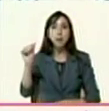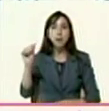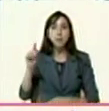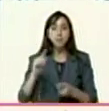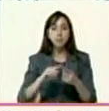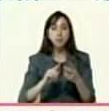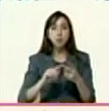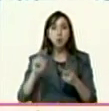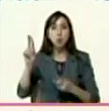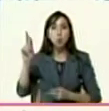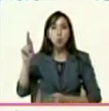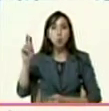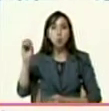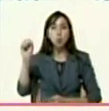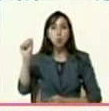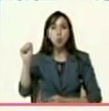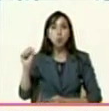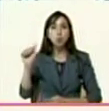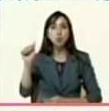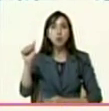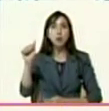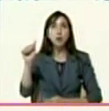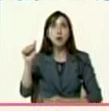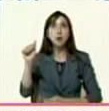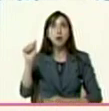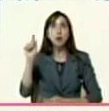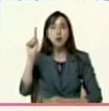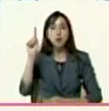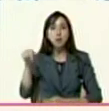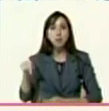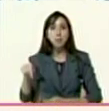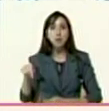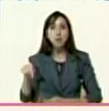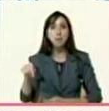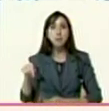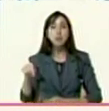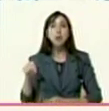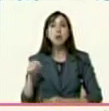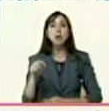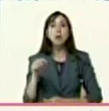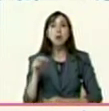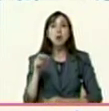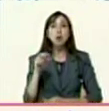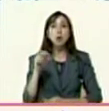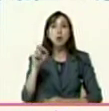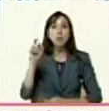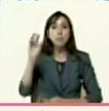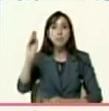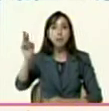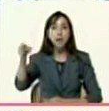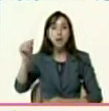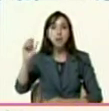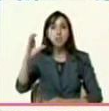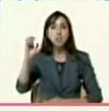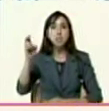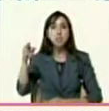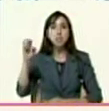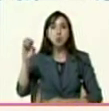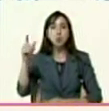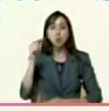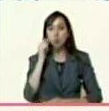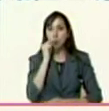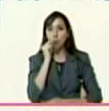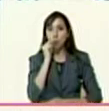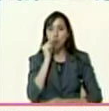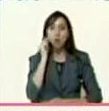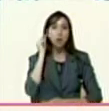Urosa, Elio Ramón Tortoledo, Luis Augusto Pacheco, María Elizabeth